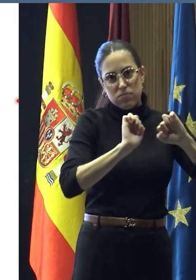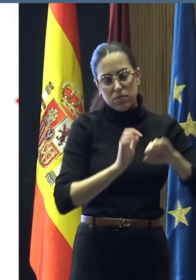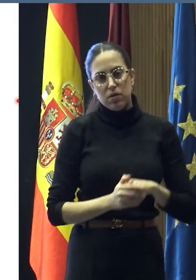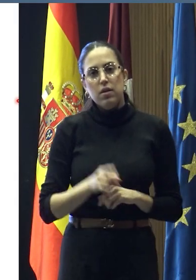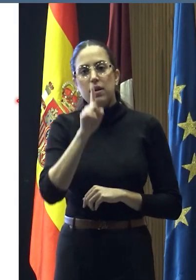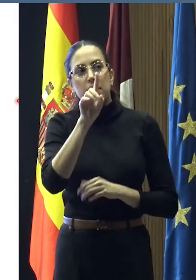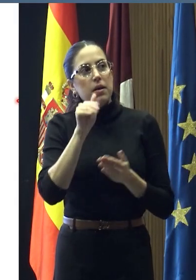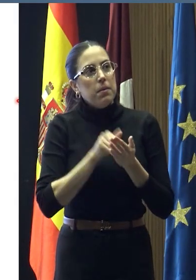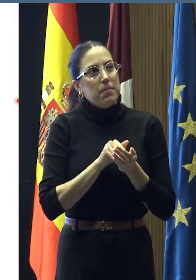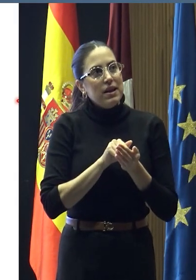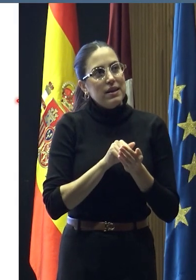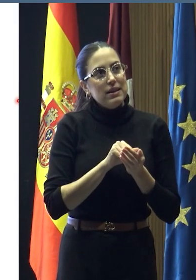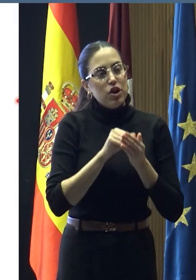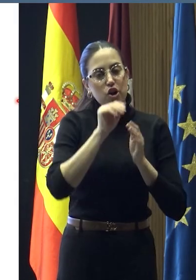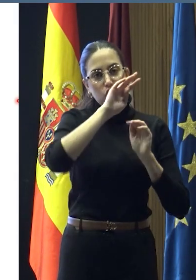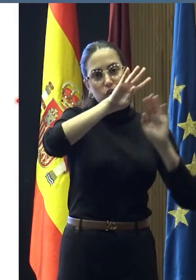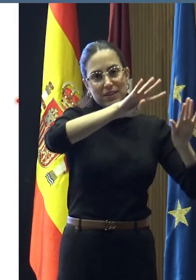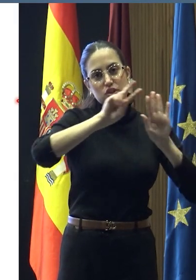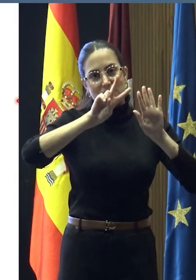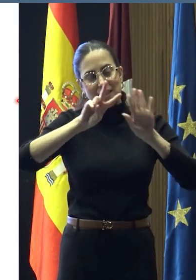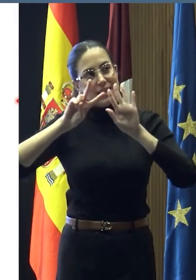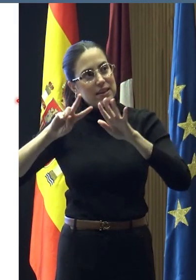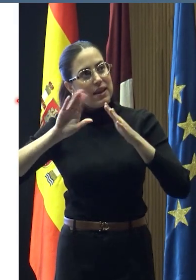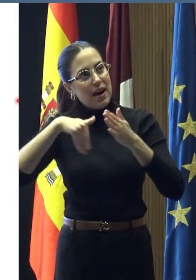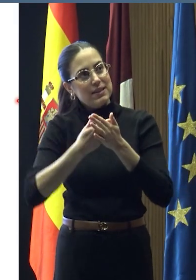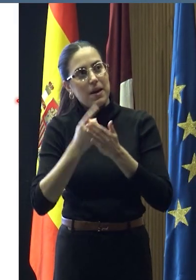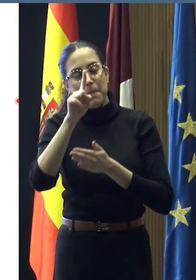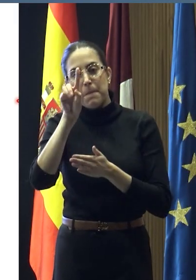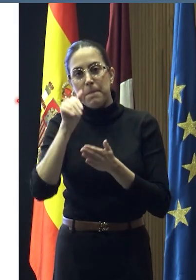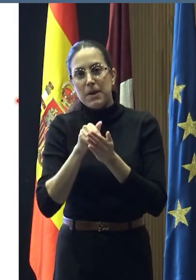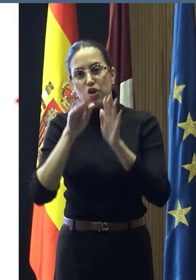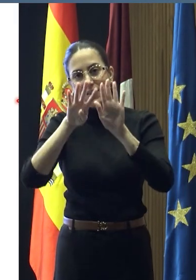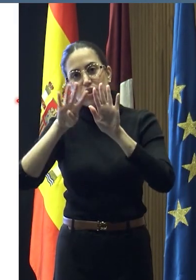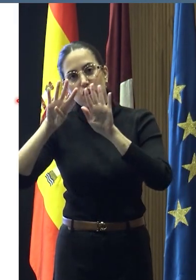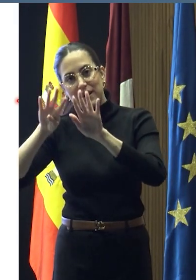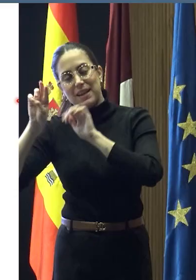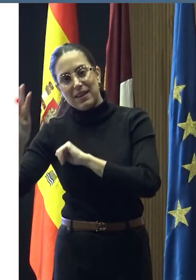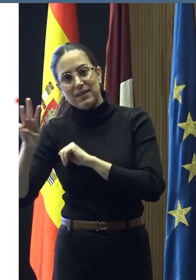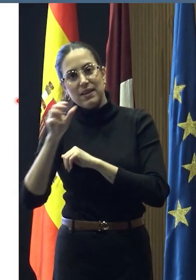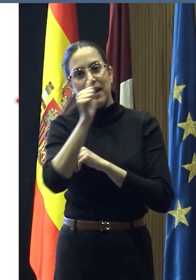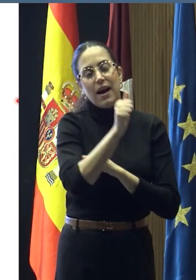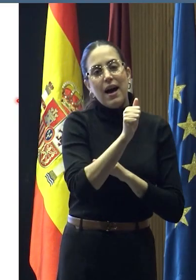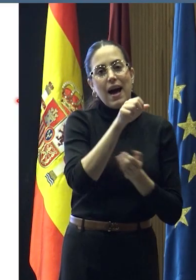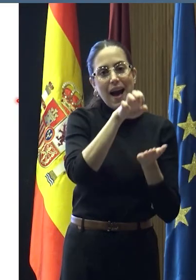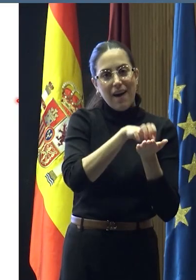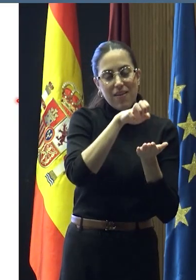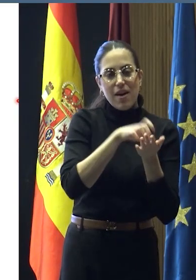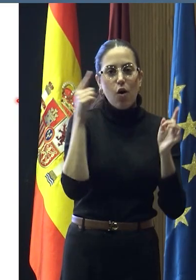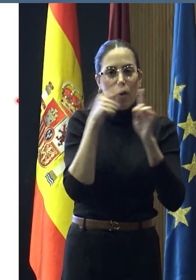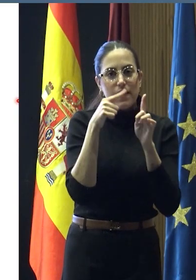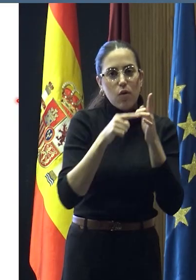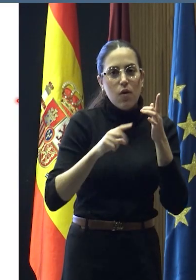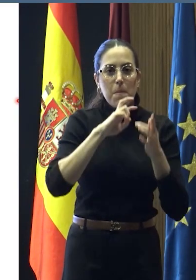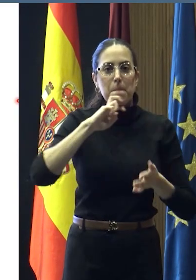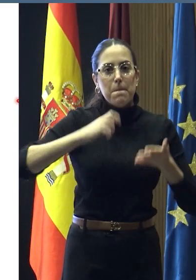1977 a 1993, como os he comentado antes, la FDA, la Agencia para la Evaluación y Eficacia